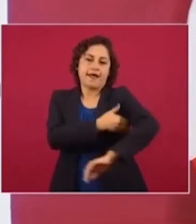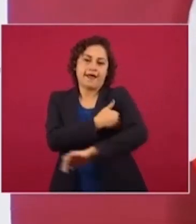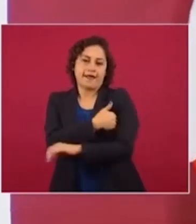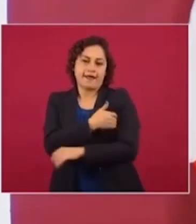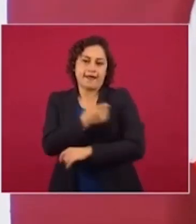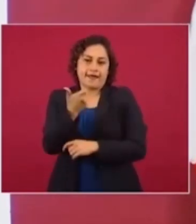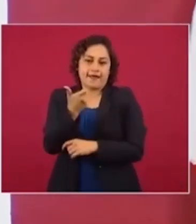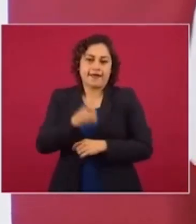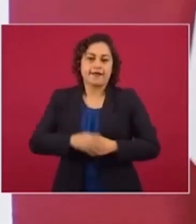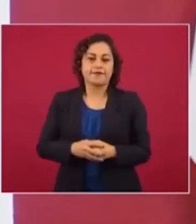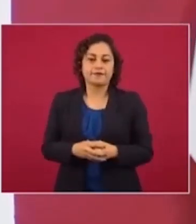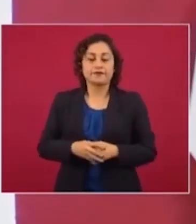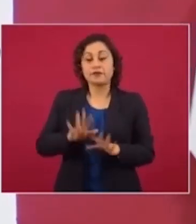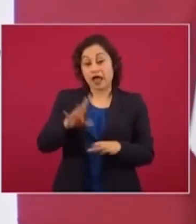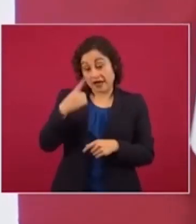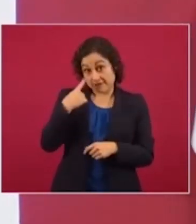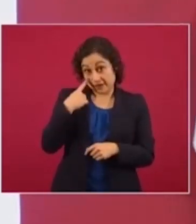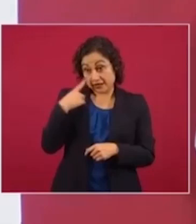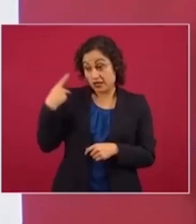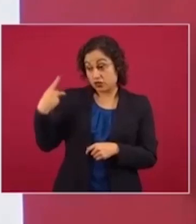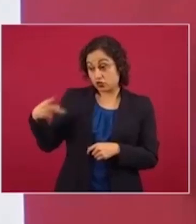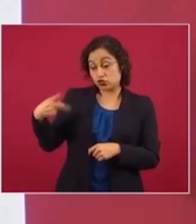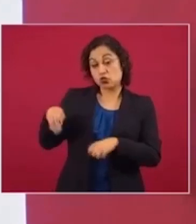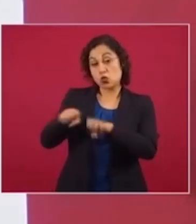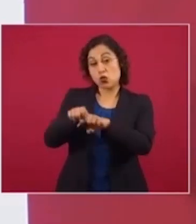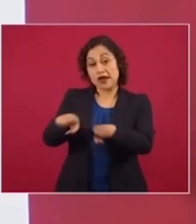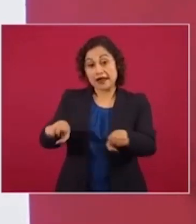la mayor parte de su equipo,